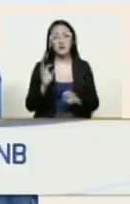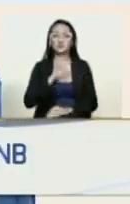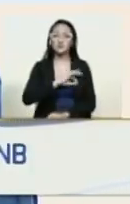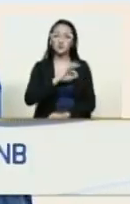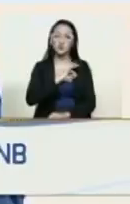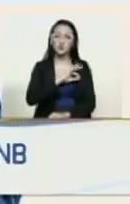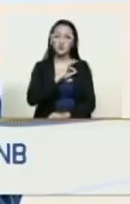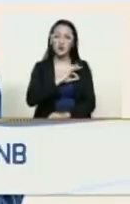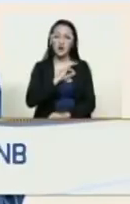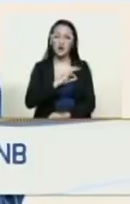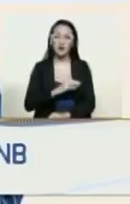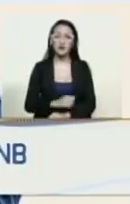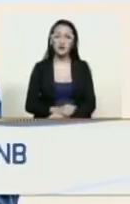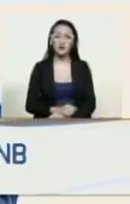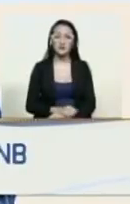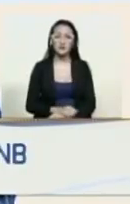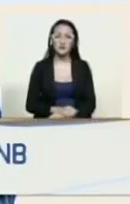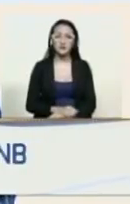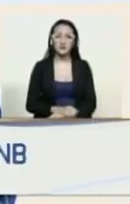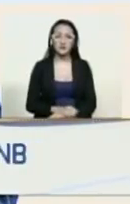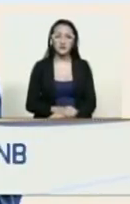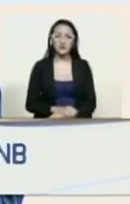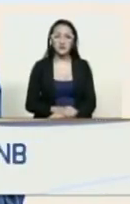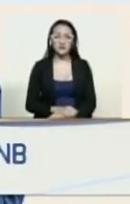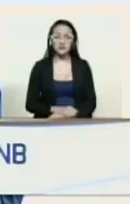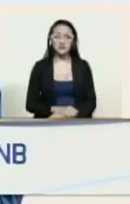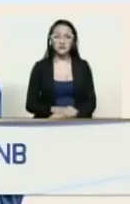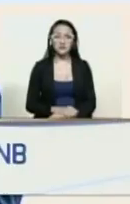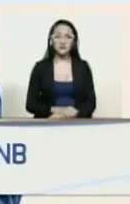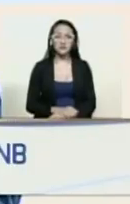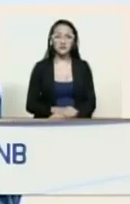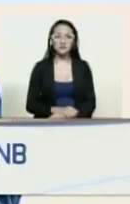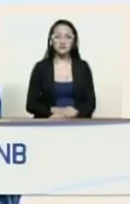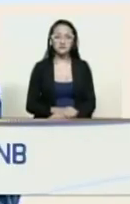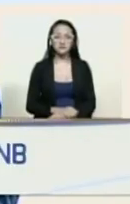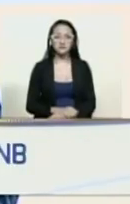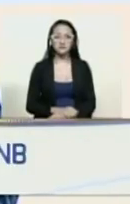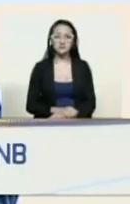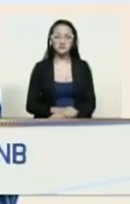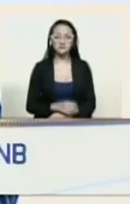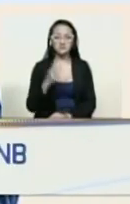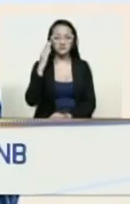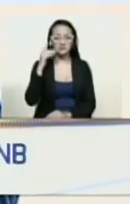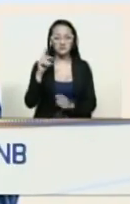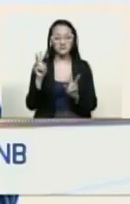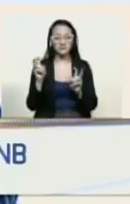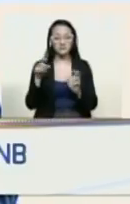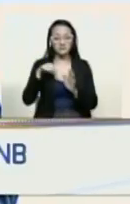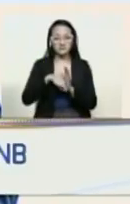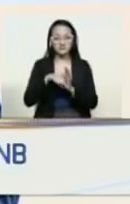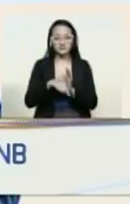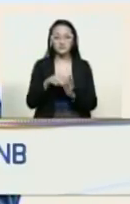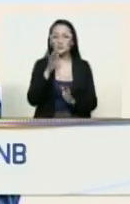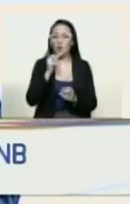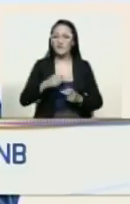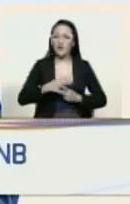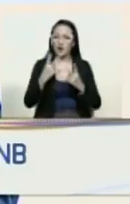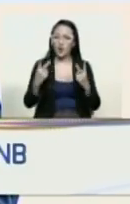de vieja data. Sabemos que es un tema que se ha profundizado producto de los